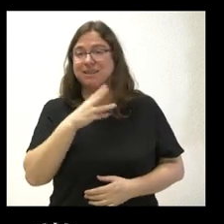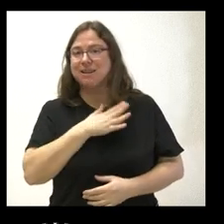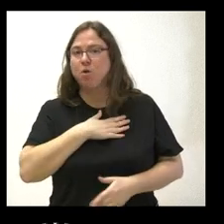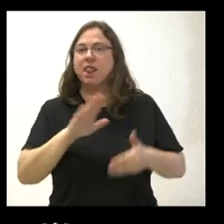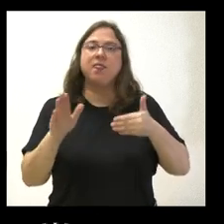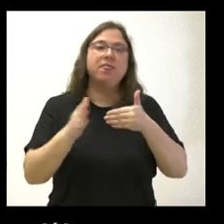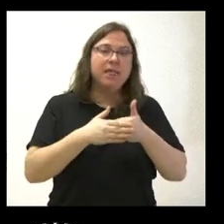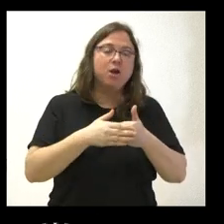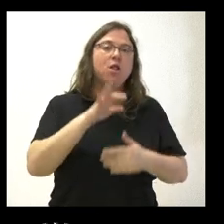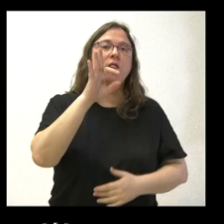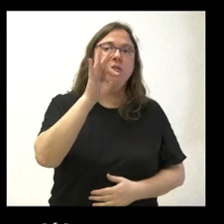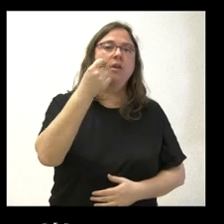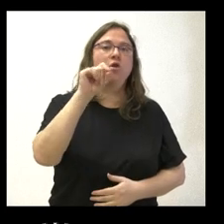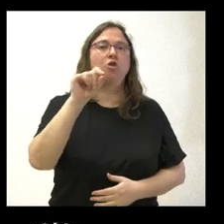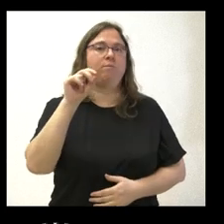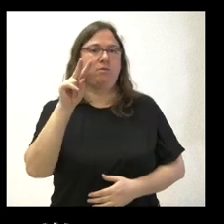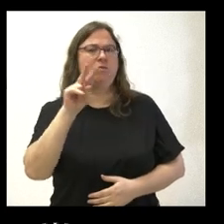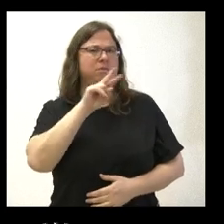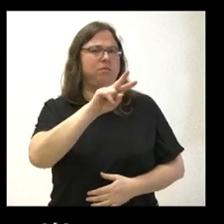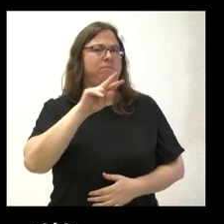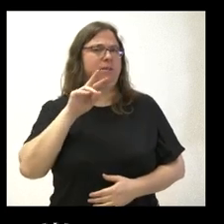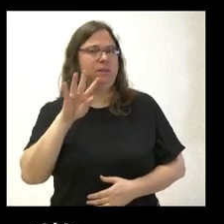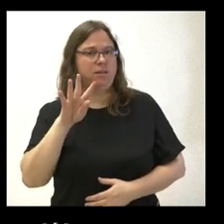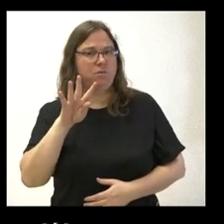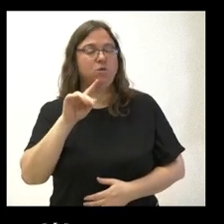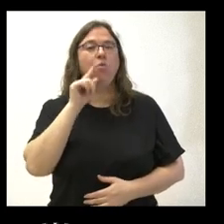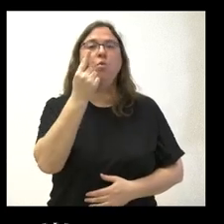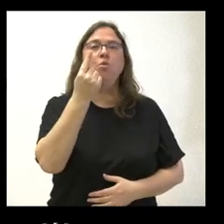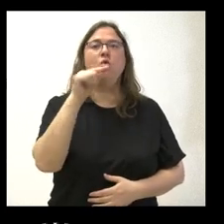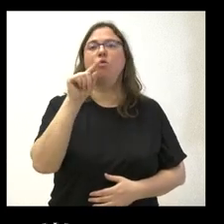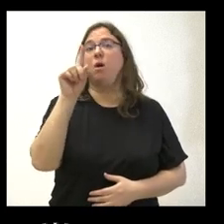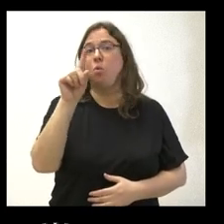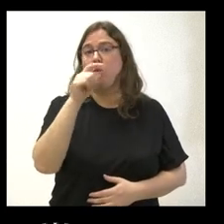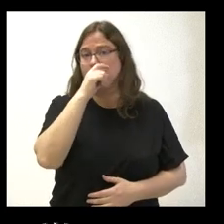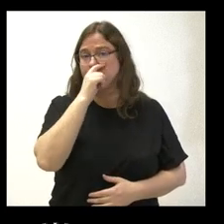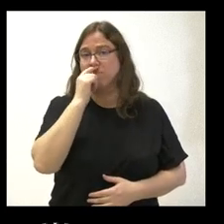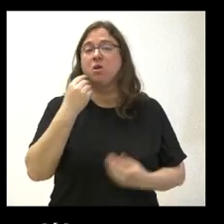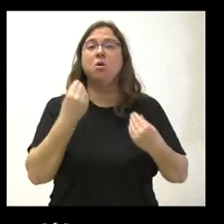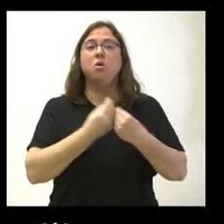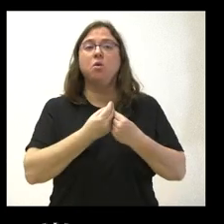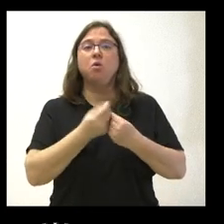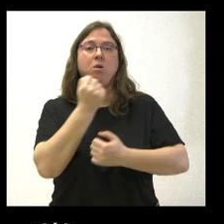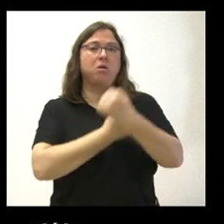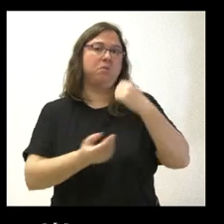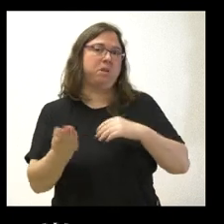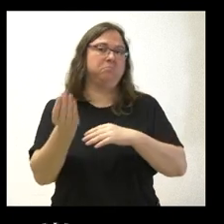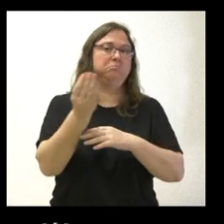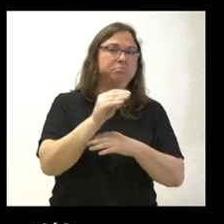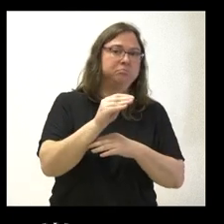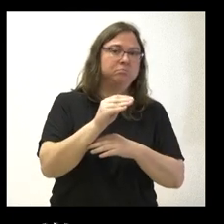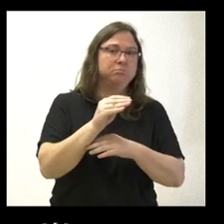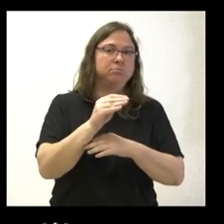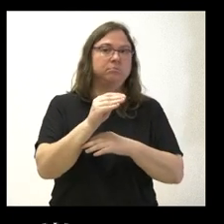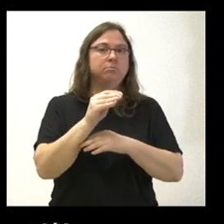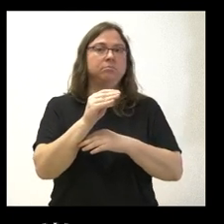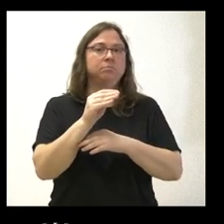0,2 y para el 24 se prevé un incremento del 1,1 con un crecimiento económico una previsión de crecimiento económico